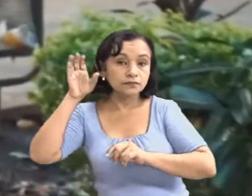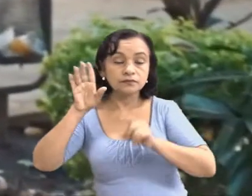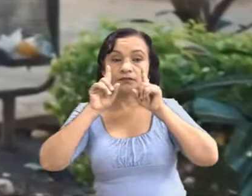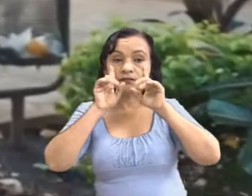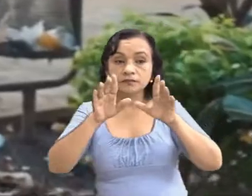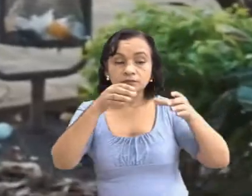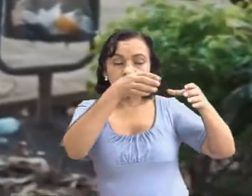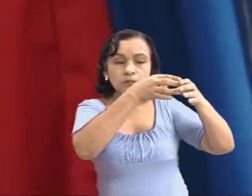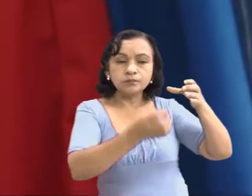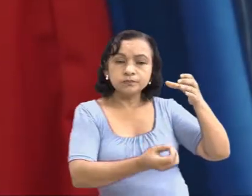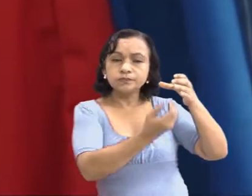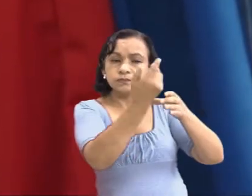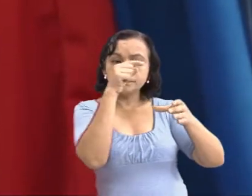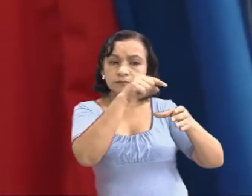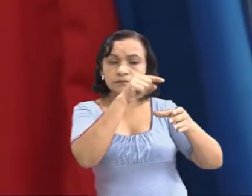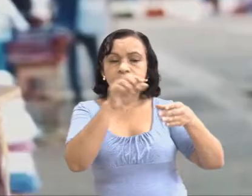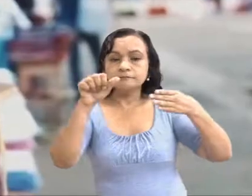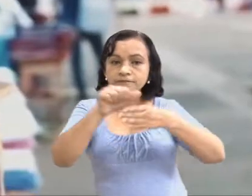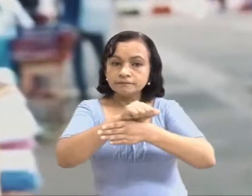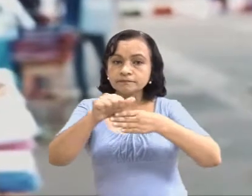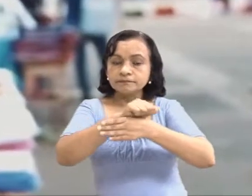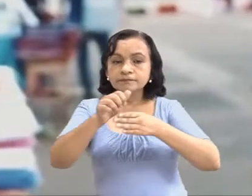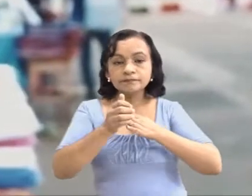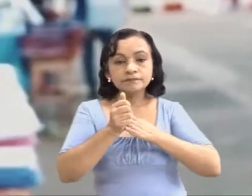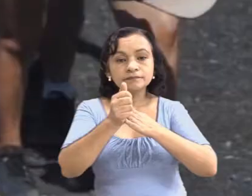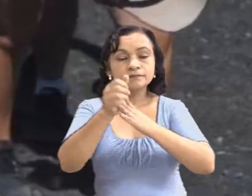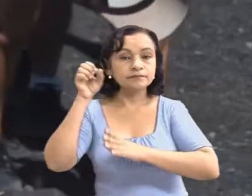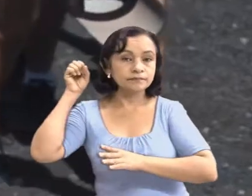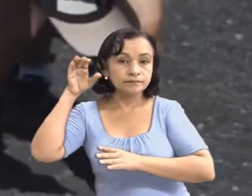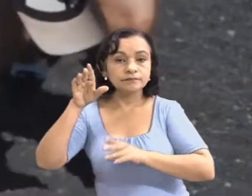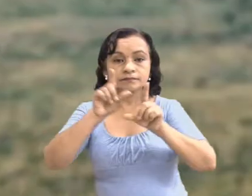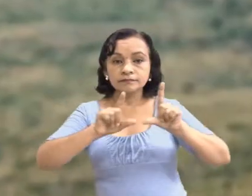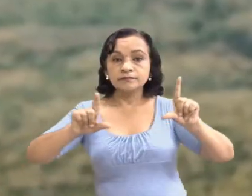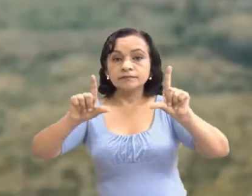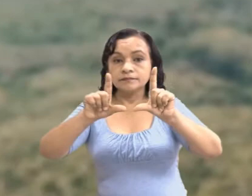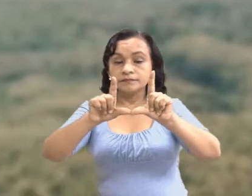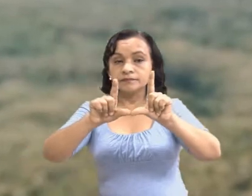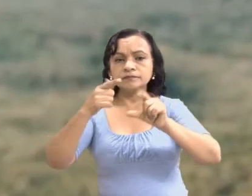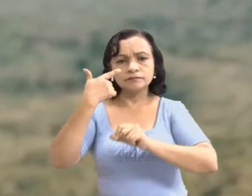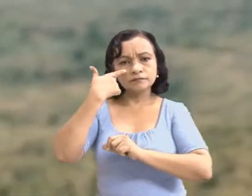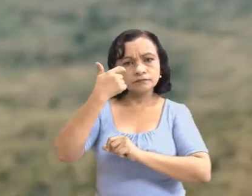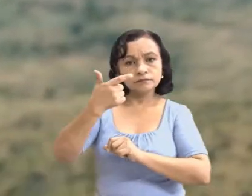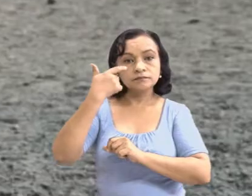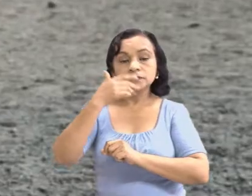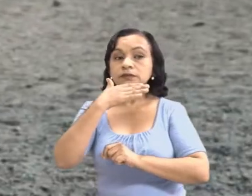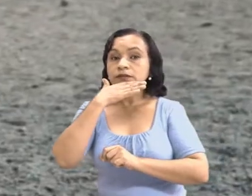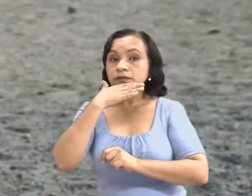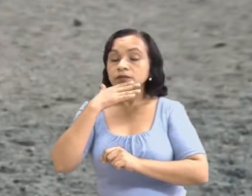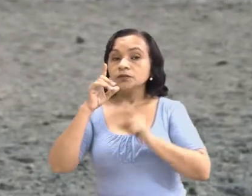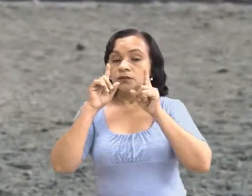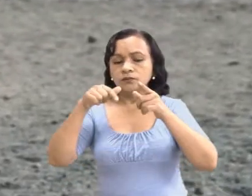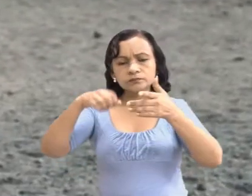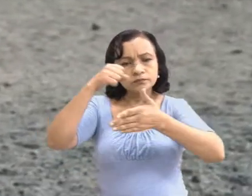zona del volcán se refuerzan también con la preparación de los guías turísticos de la localidad, quienes conocen el riesgo y